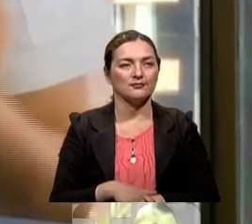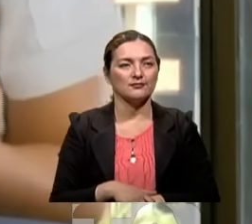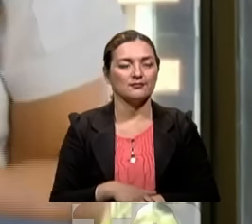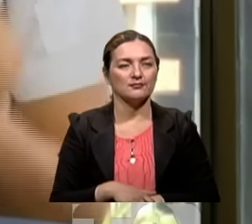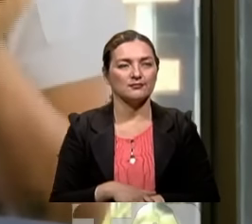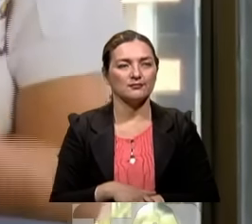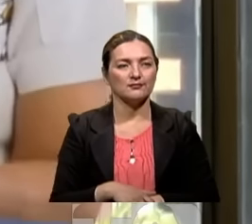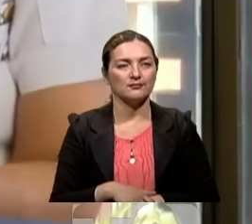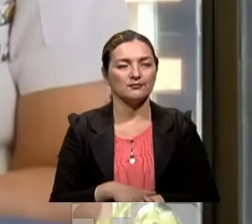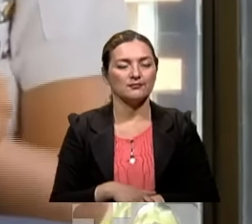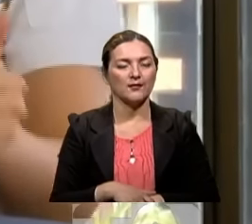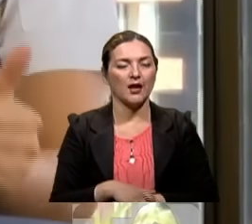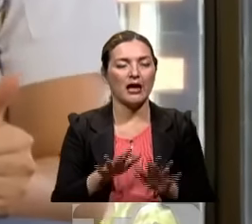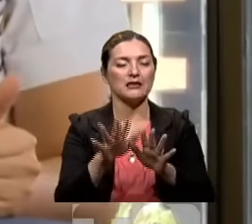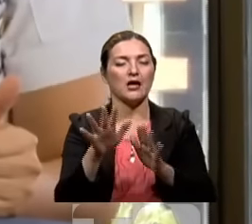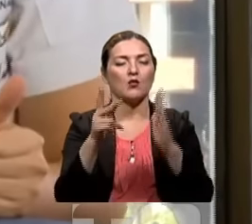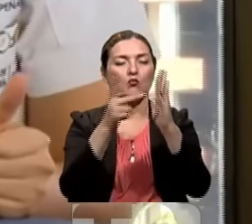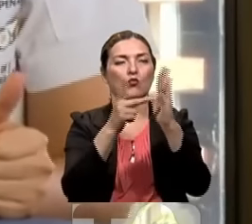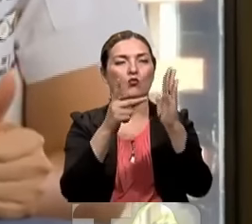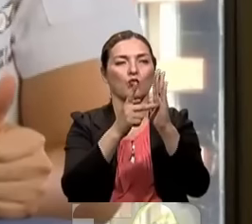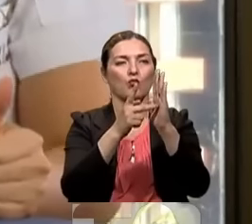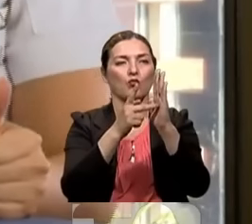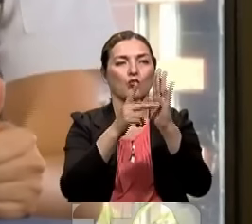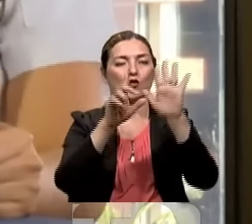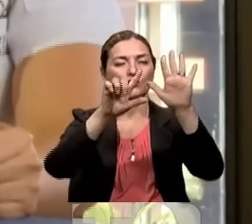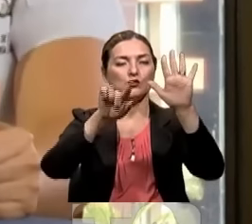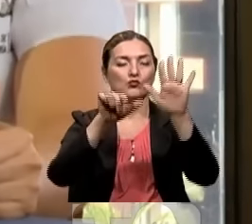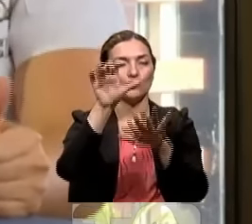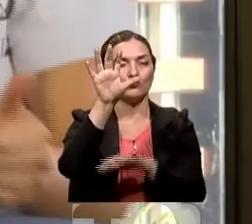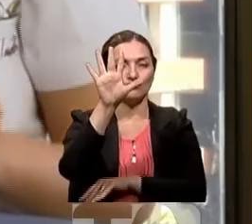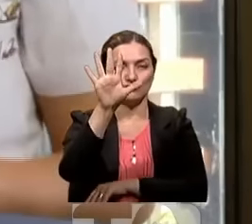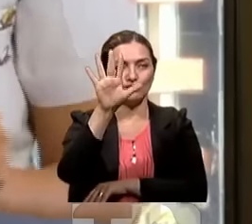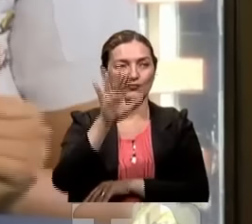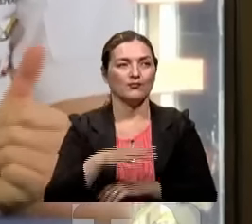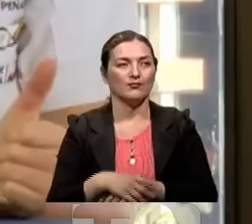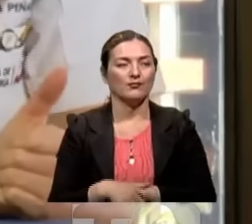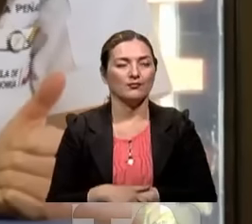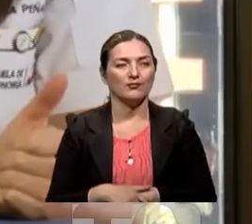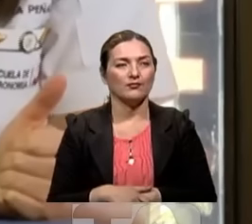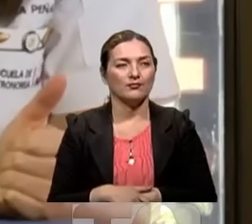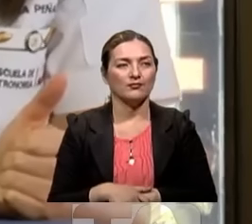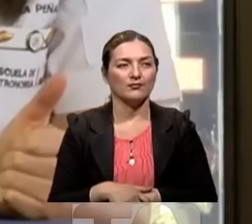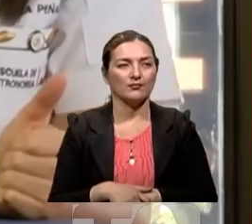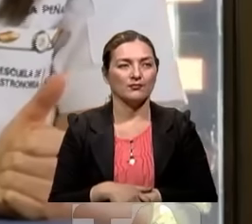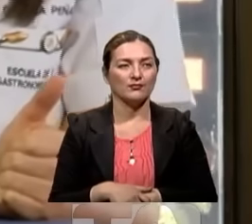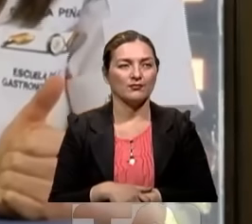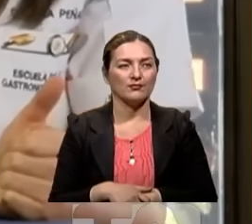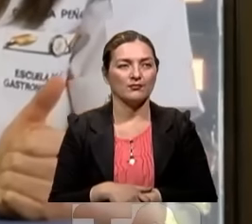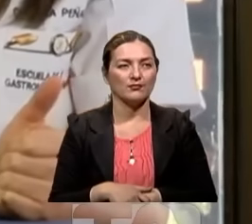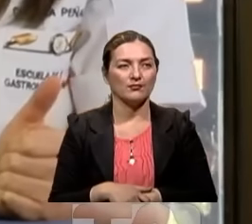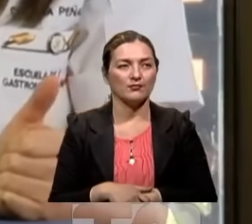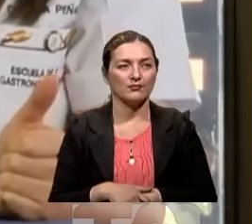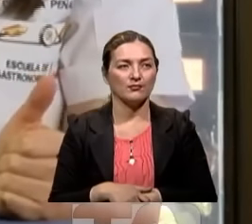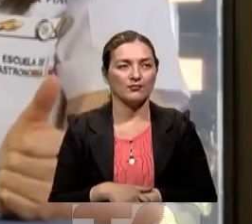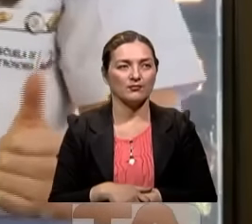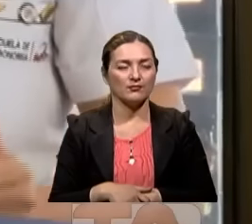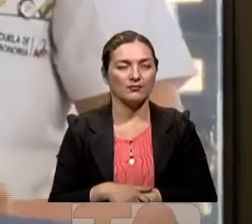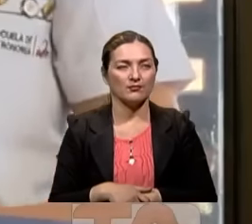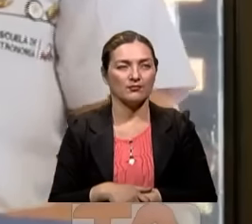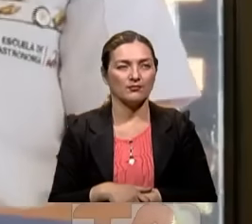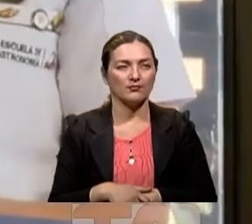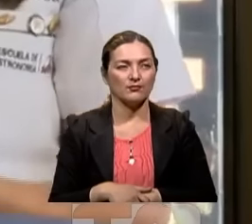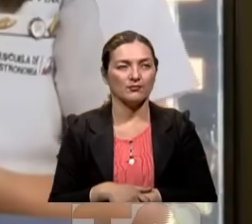Mi calificación en general va a ser un 7.5 sobre 10. 7.5 sobre 10 acaba de obtener el